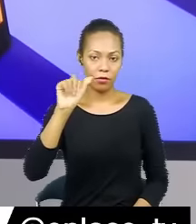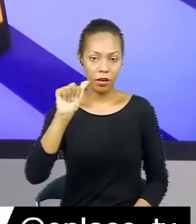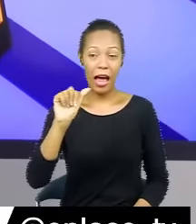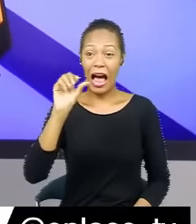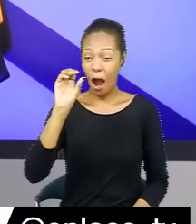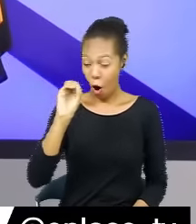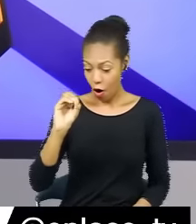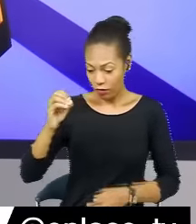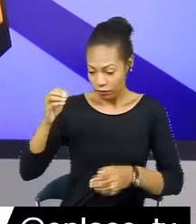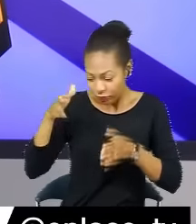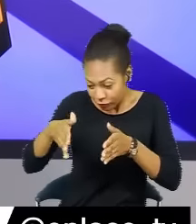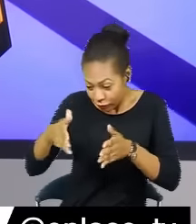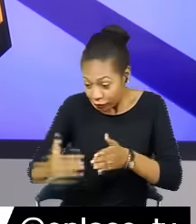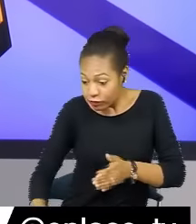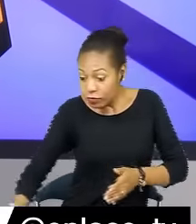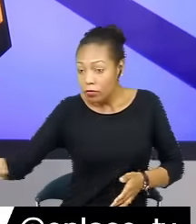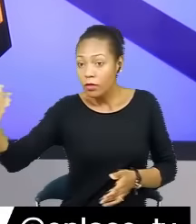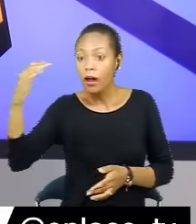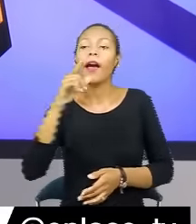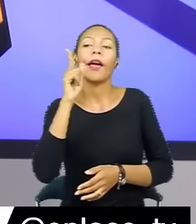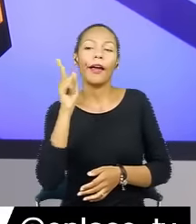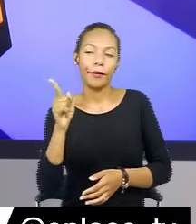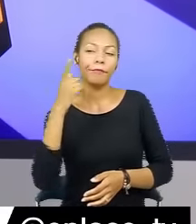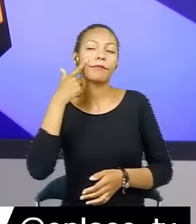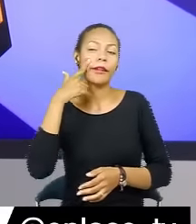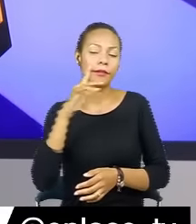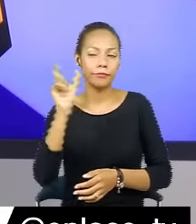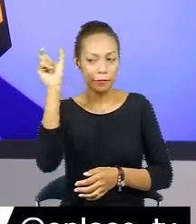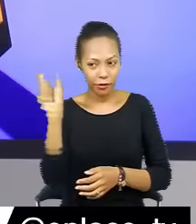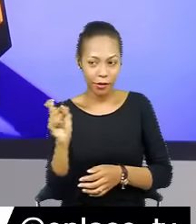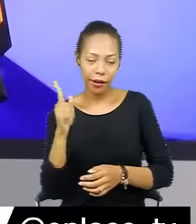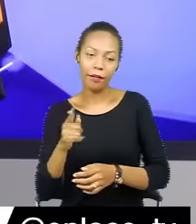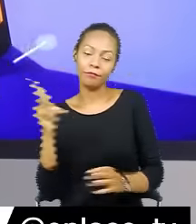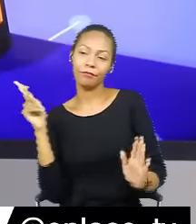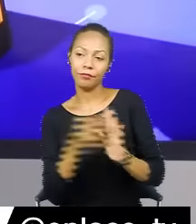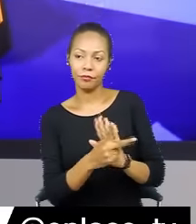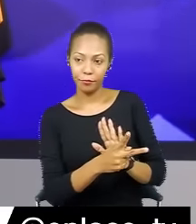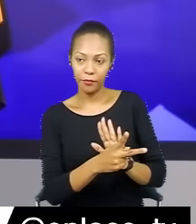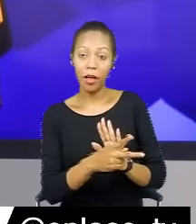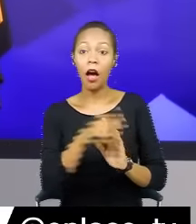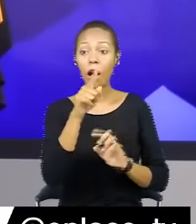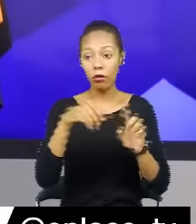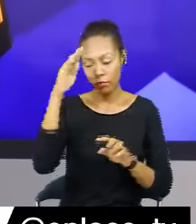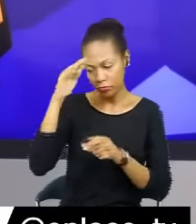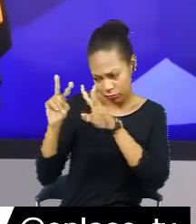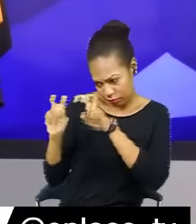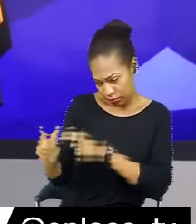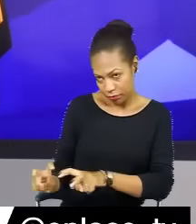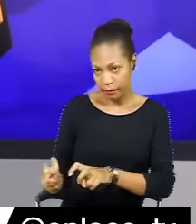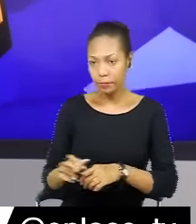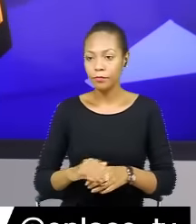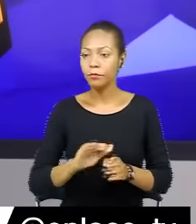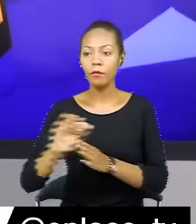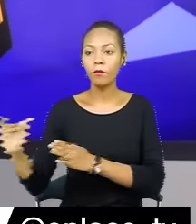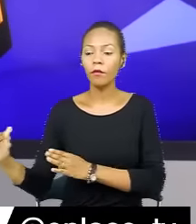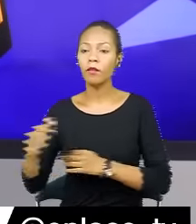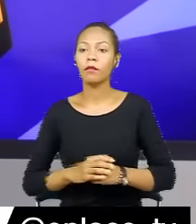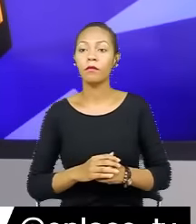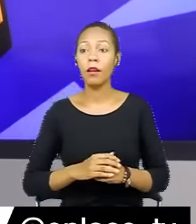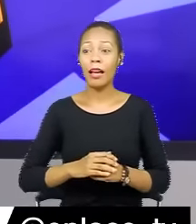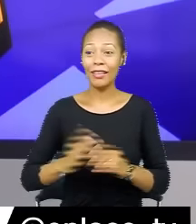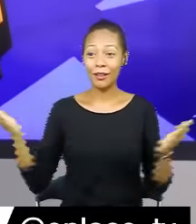está relacionado con este homicidio. Autoridades investigan al respecto. En otras noticias, cae al vacío un hombre desde el intercambiador